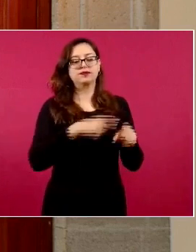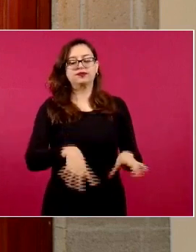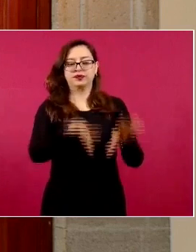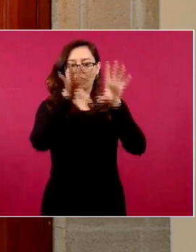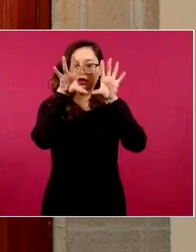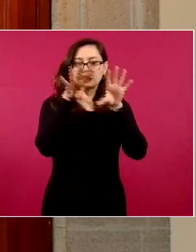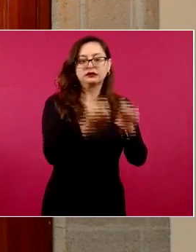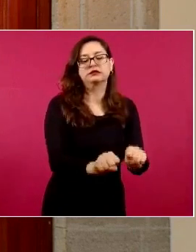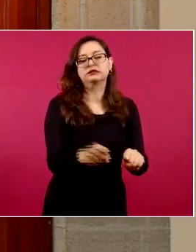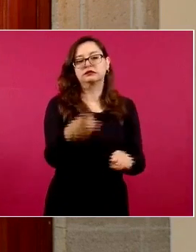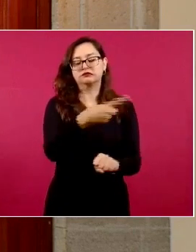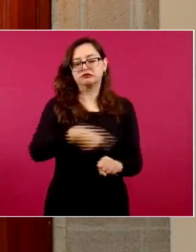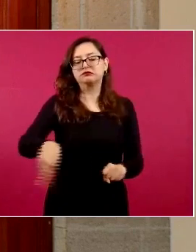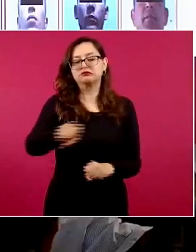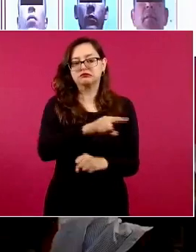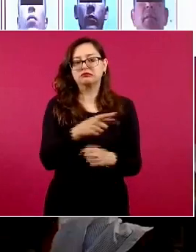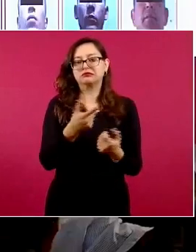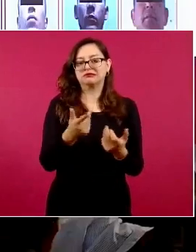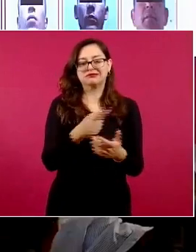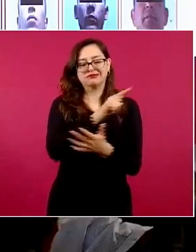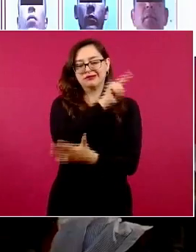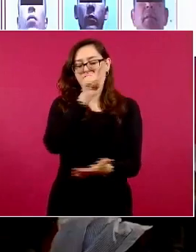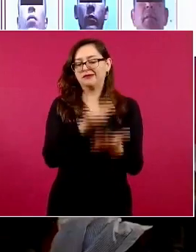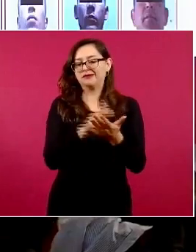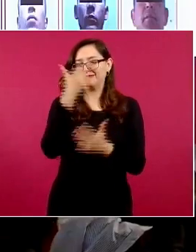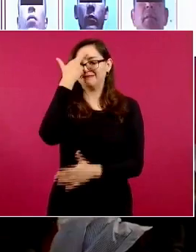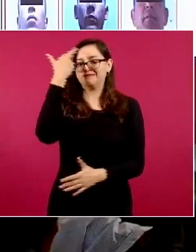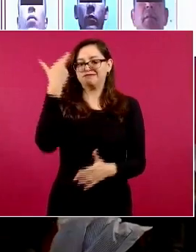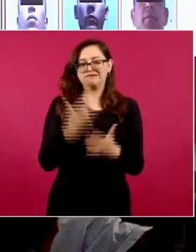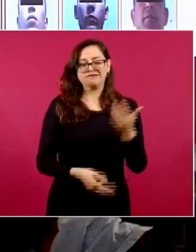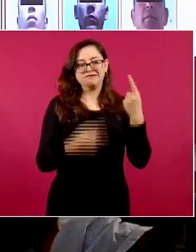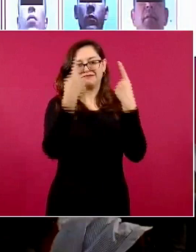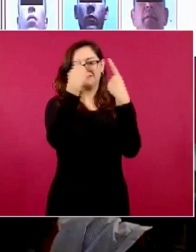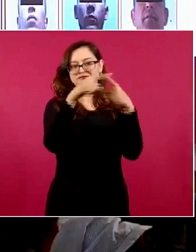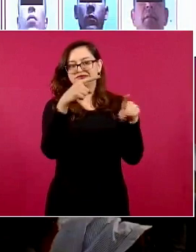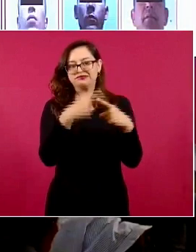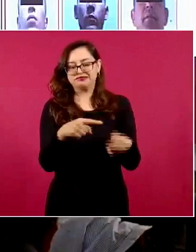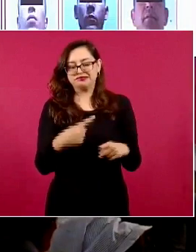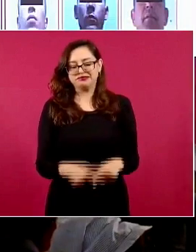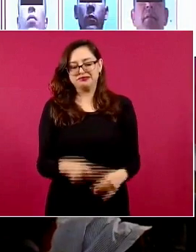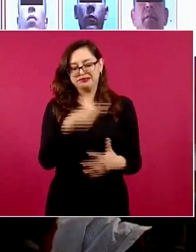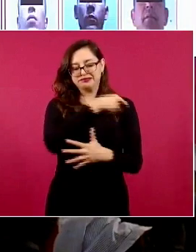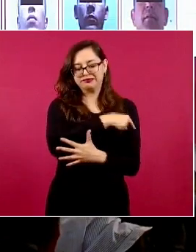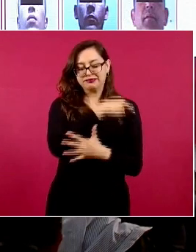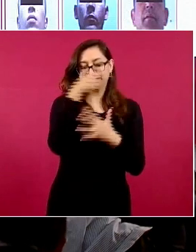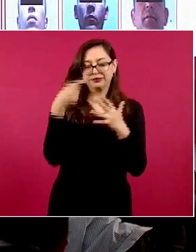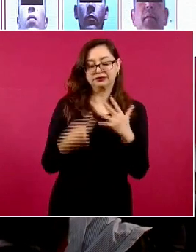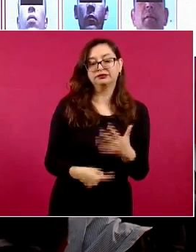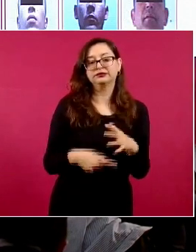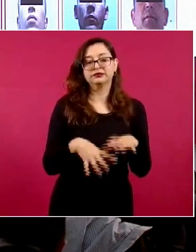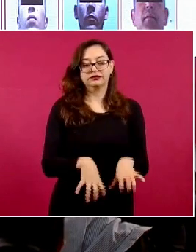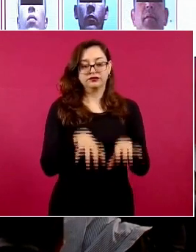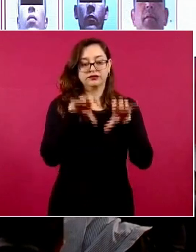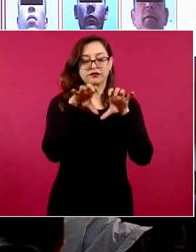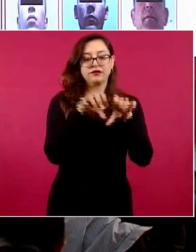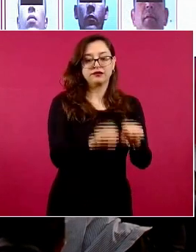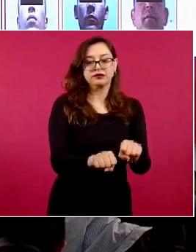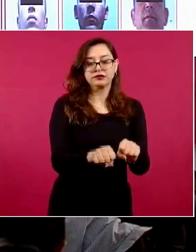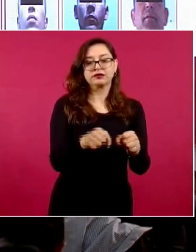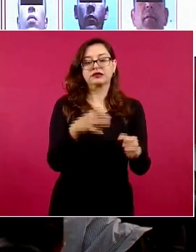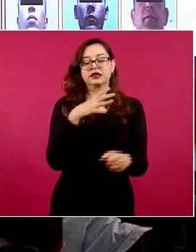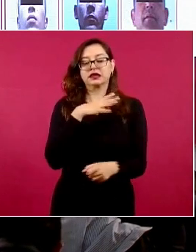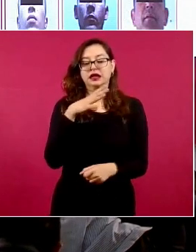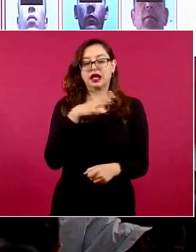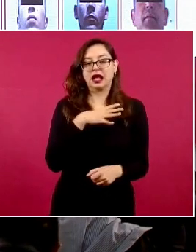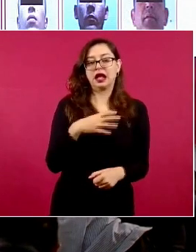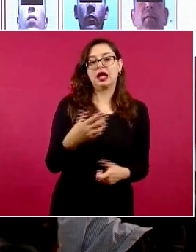cohecho y requerimiento ilícito de pagos, después de 5 acciones operativas en los municipios de